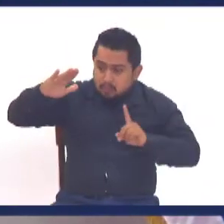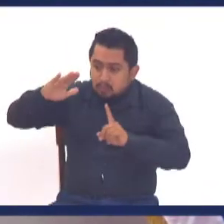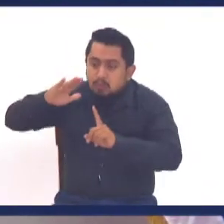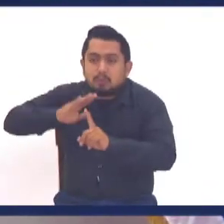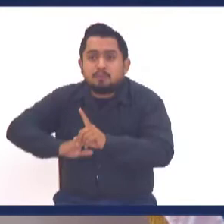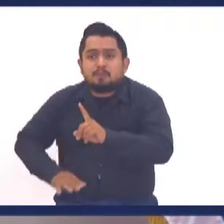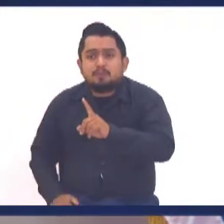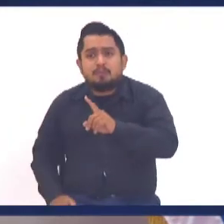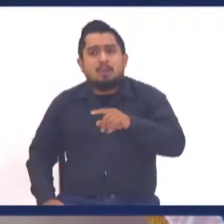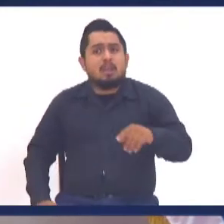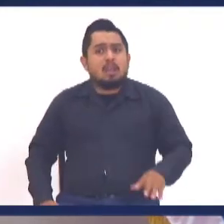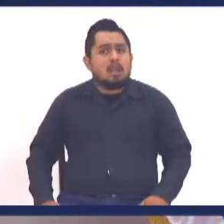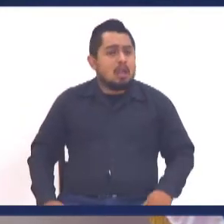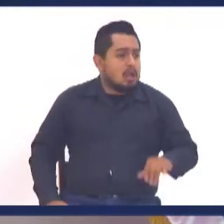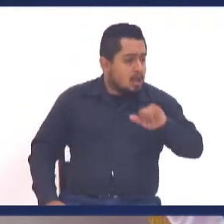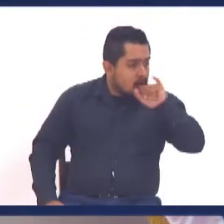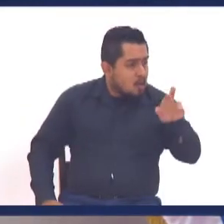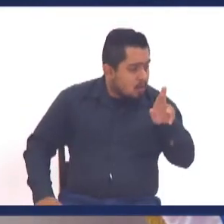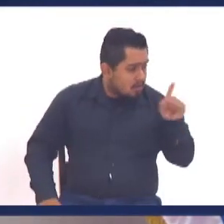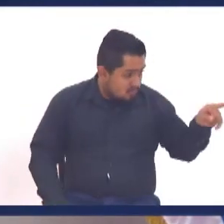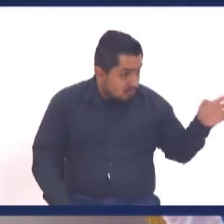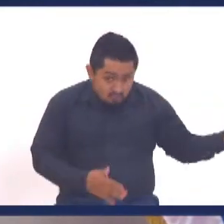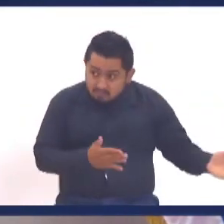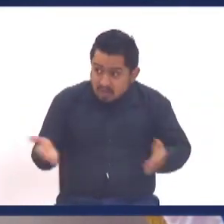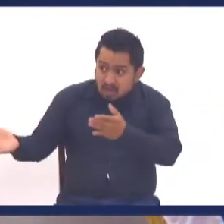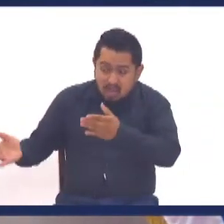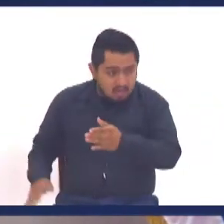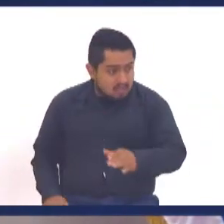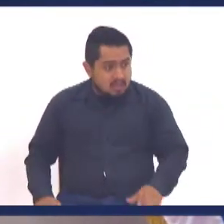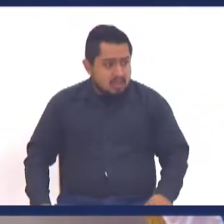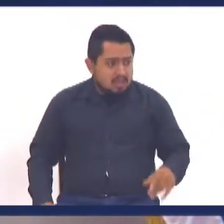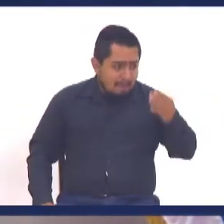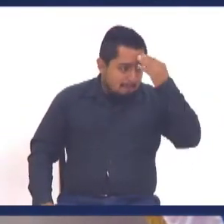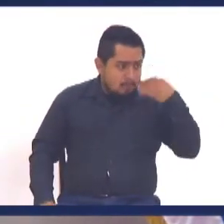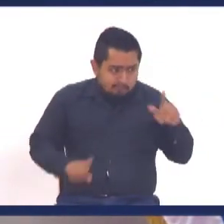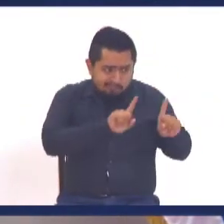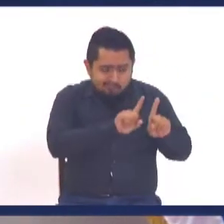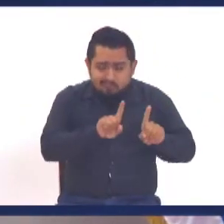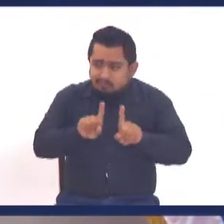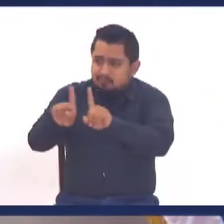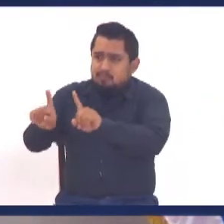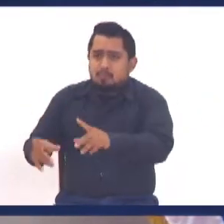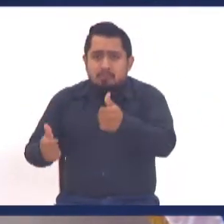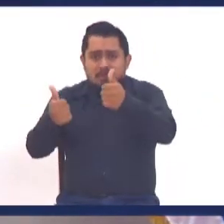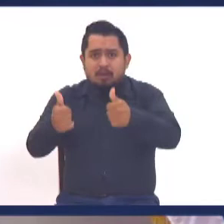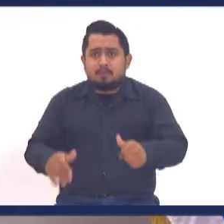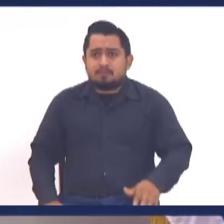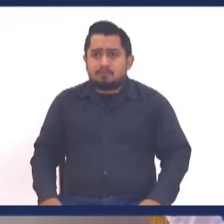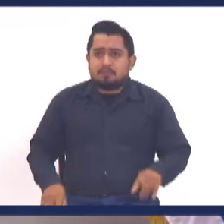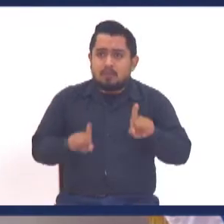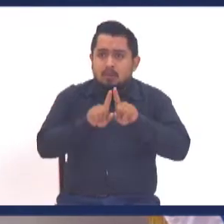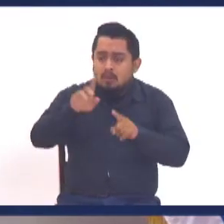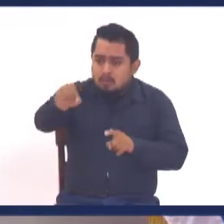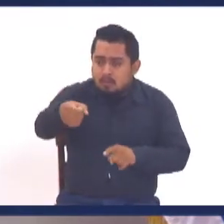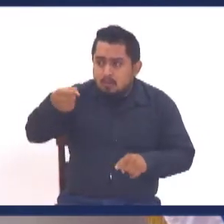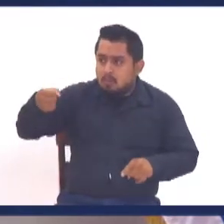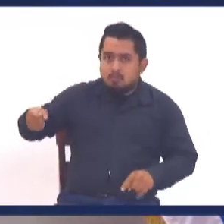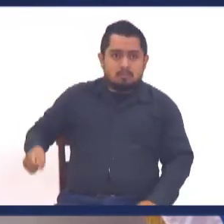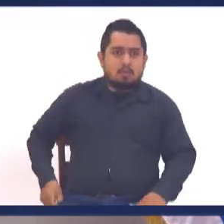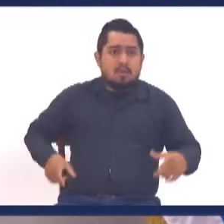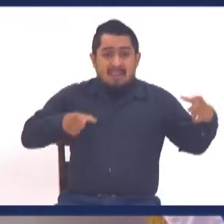dice todo y dice anda tú ya tiny y susan ya vienen continuó y yo abrí la puerta cuando abrí la puerta